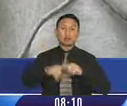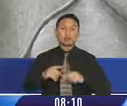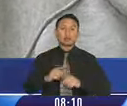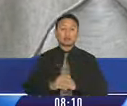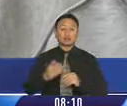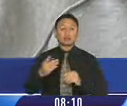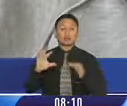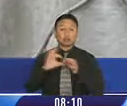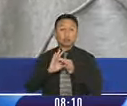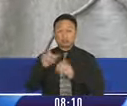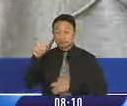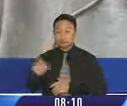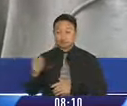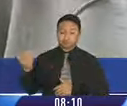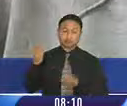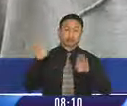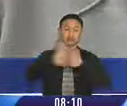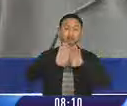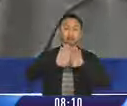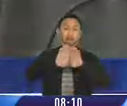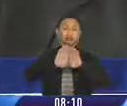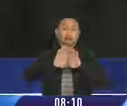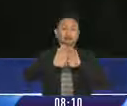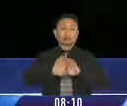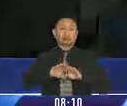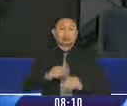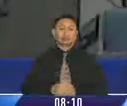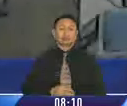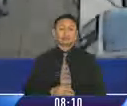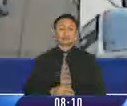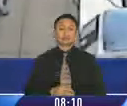compañero que igual cerró la puerta, entonces ellos quedaron afuera.